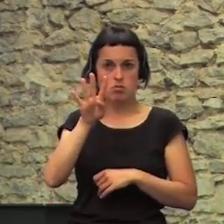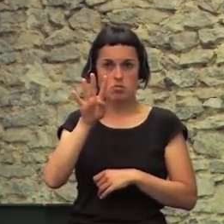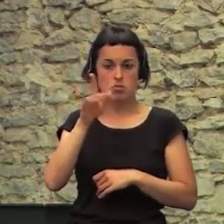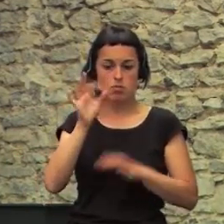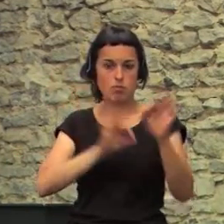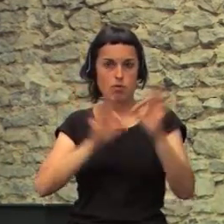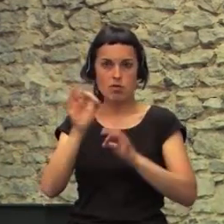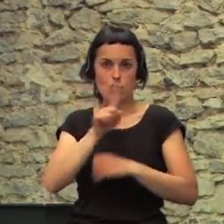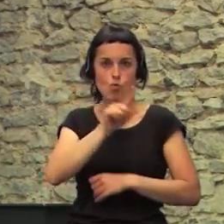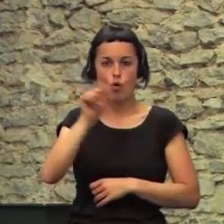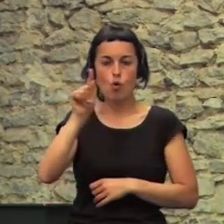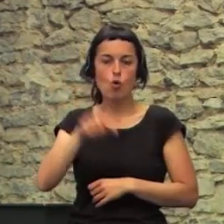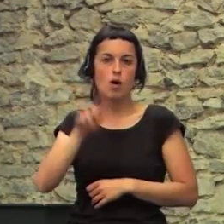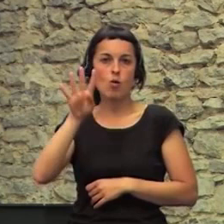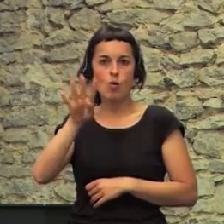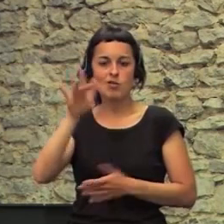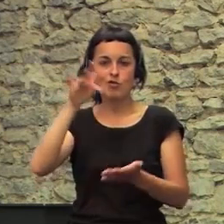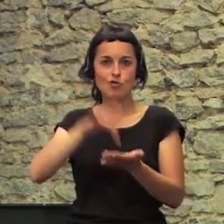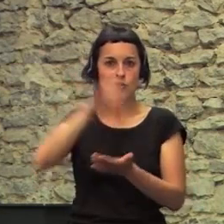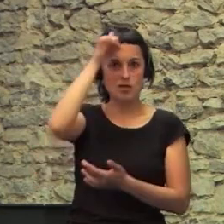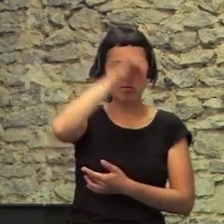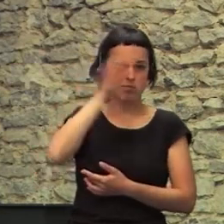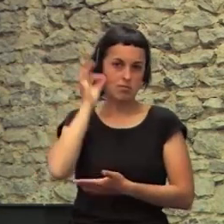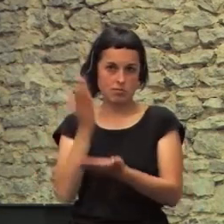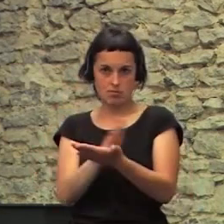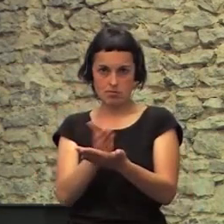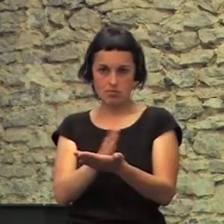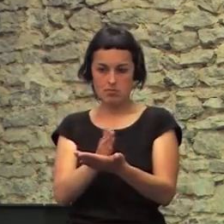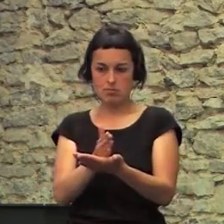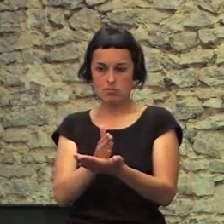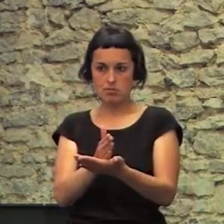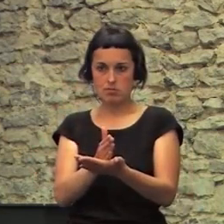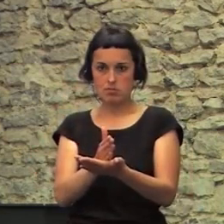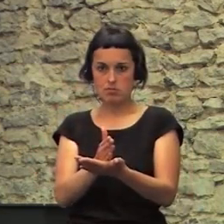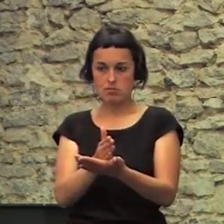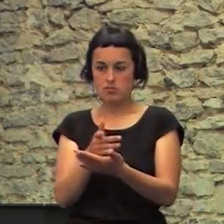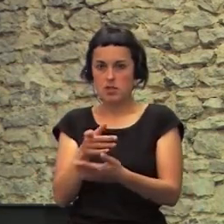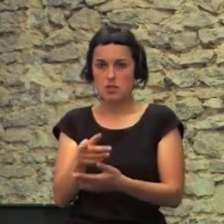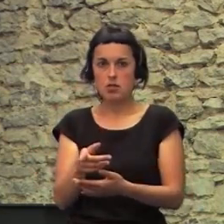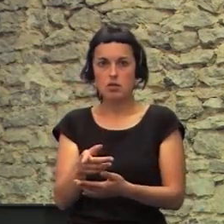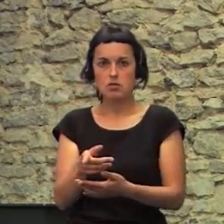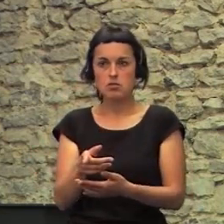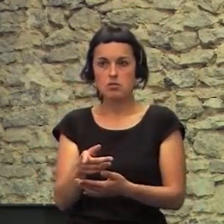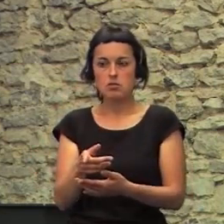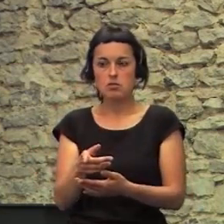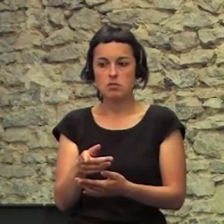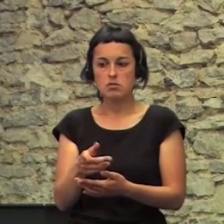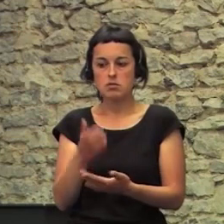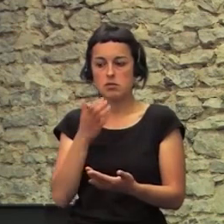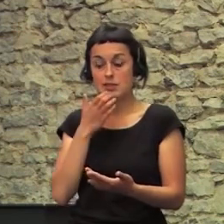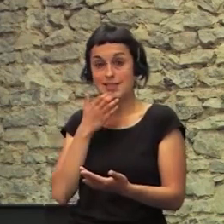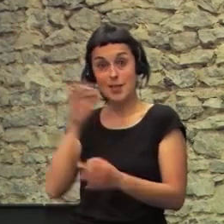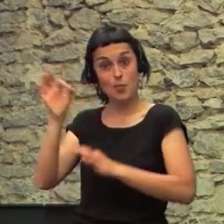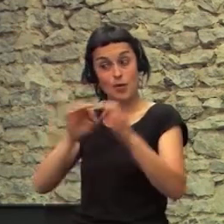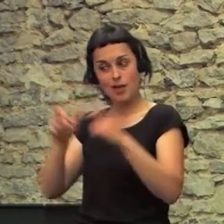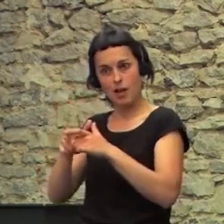frecuencia. Entonces, claro, ahí hay una disputa entre ¿qué pasa? Que si son más gente es